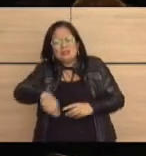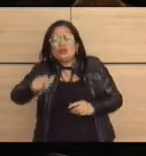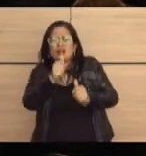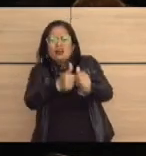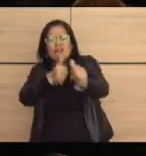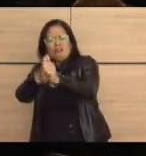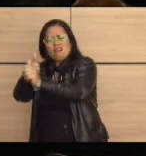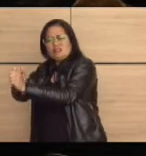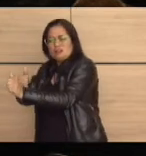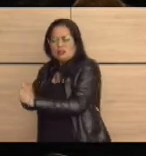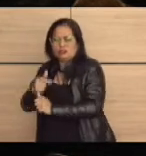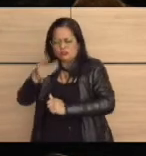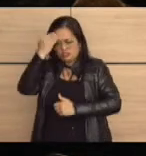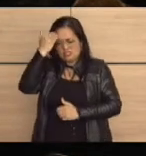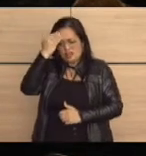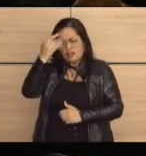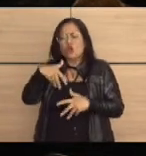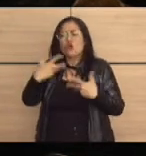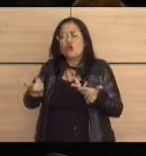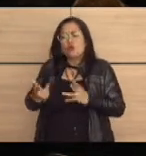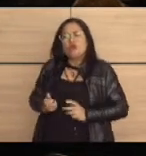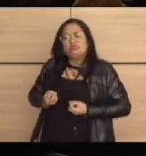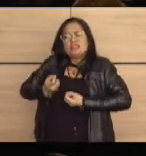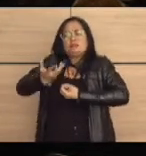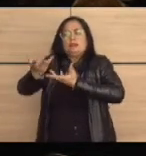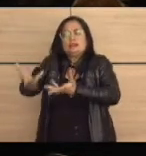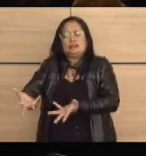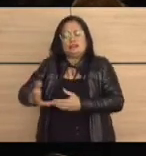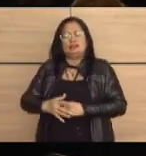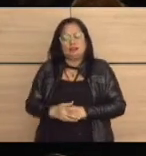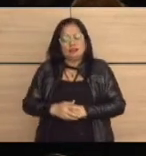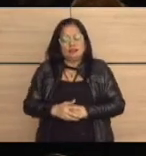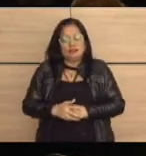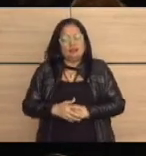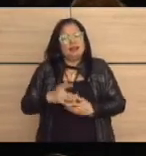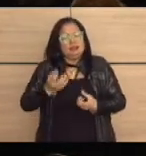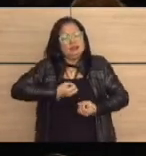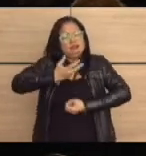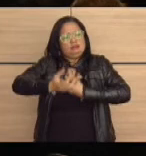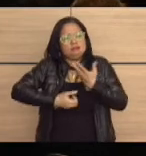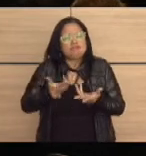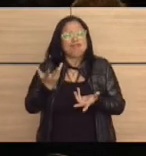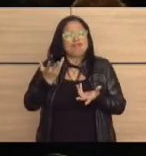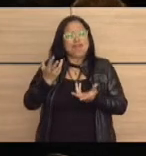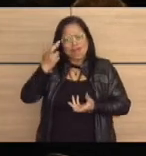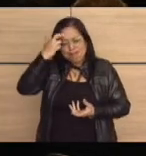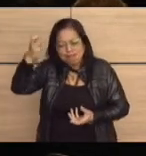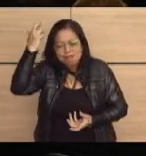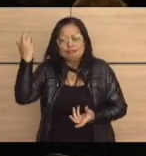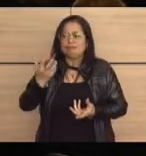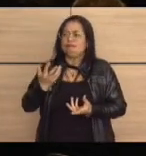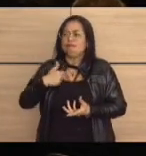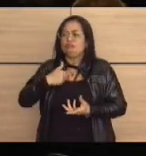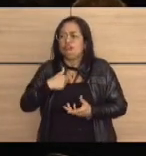quien logre expresarse y dialogar con el mundo, ¿no? Despertar las vocaciones, despertar los